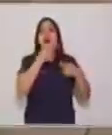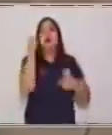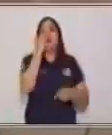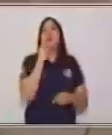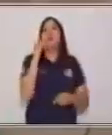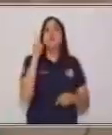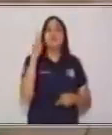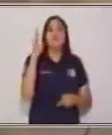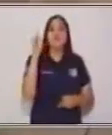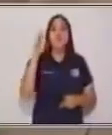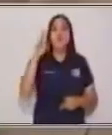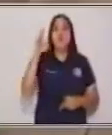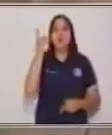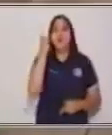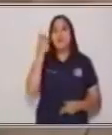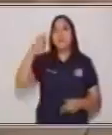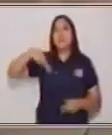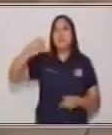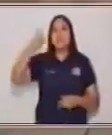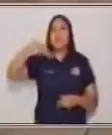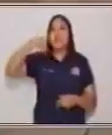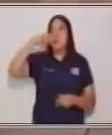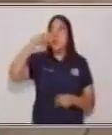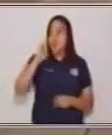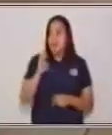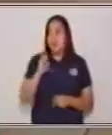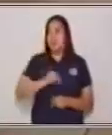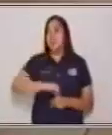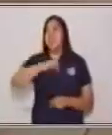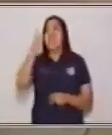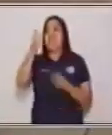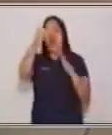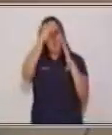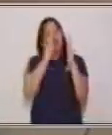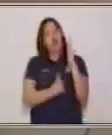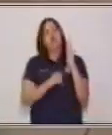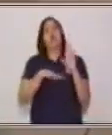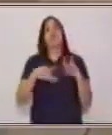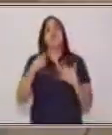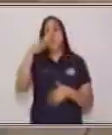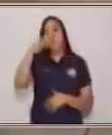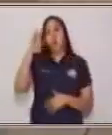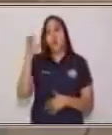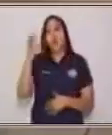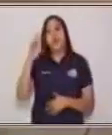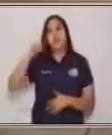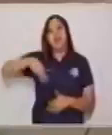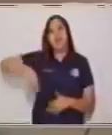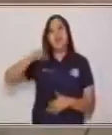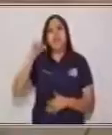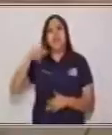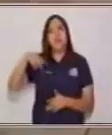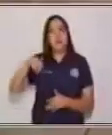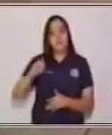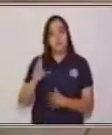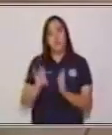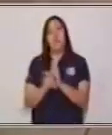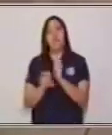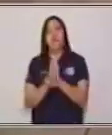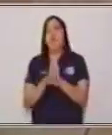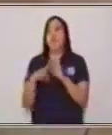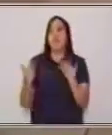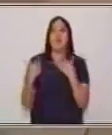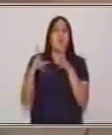que le sigue va a conocerse como un término. Pero en realidad la teoría usted la puede comprender, pero